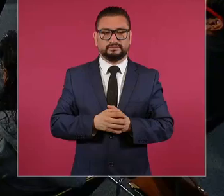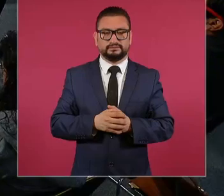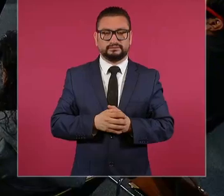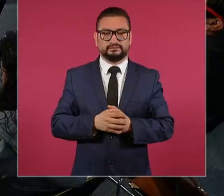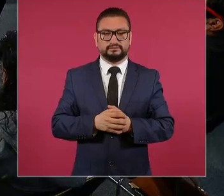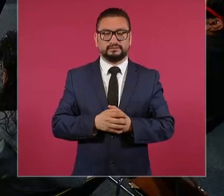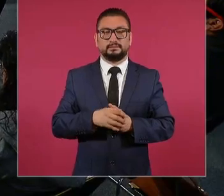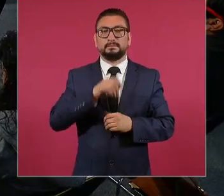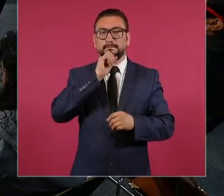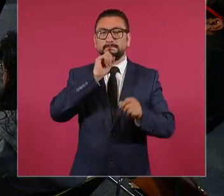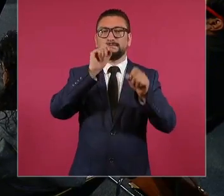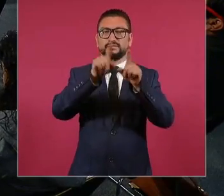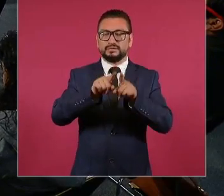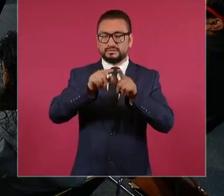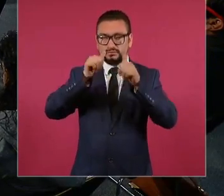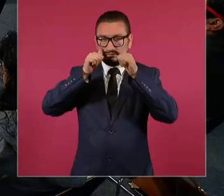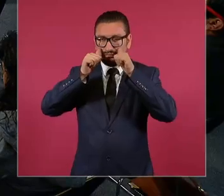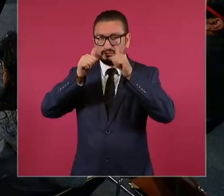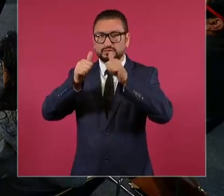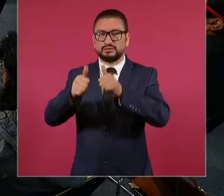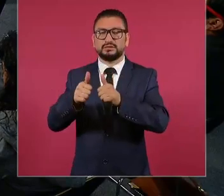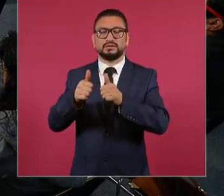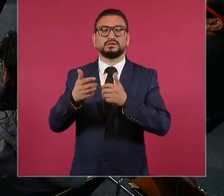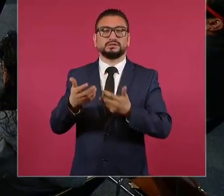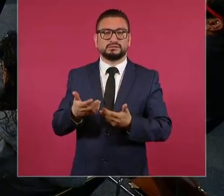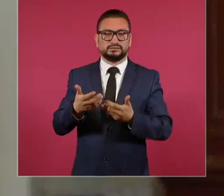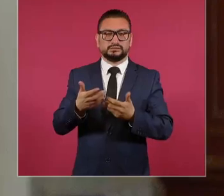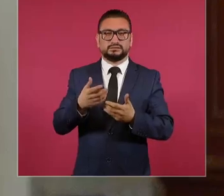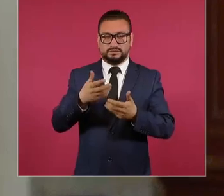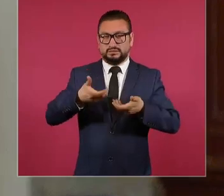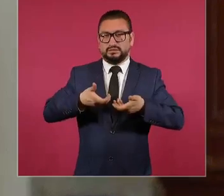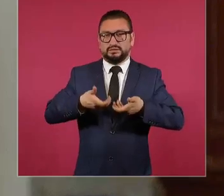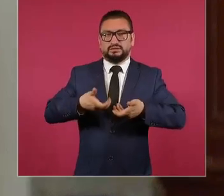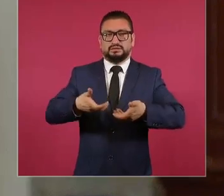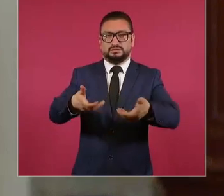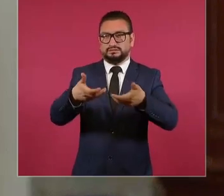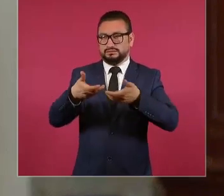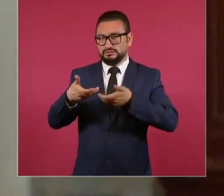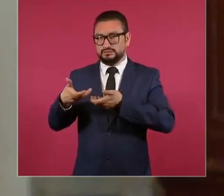atender las calles